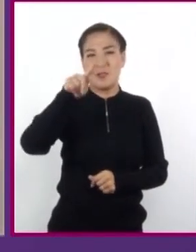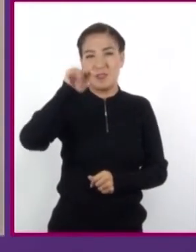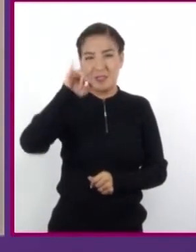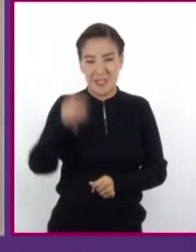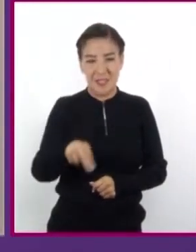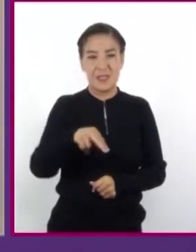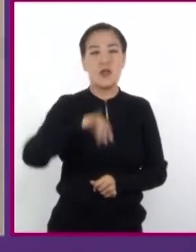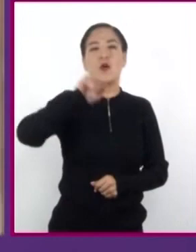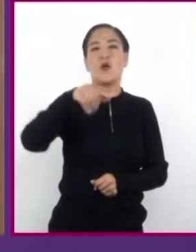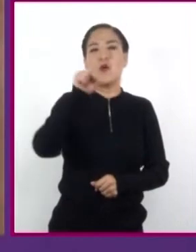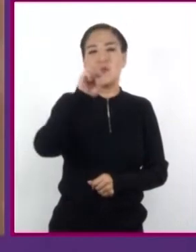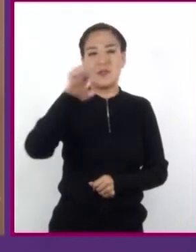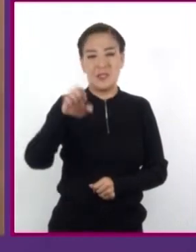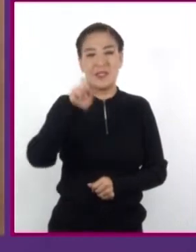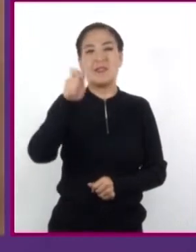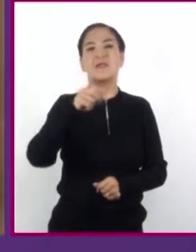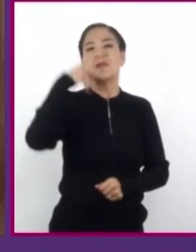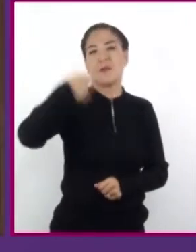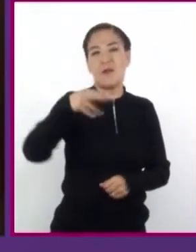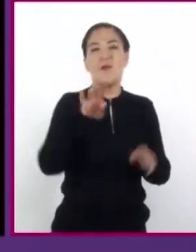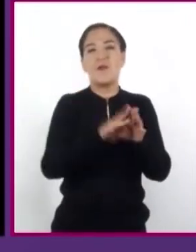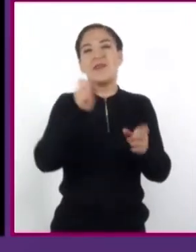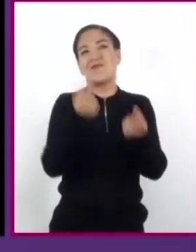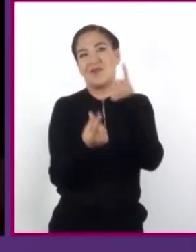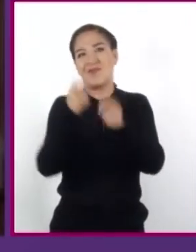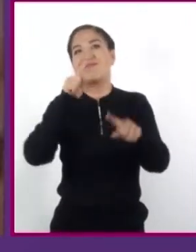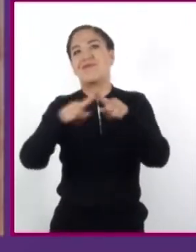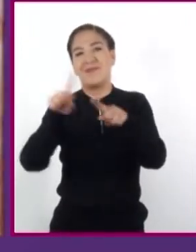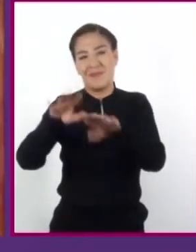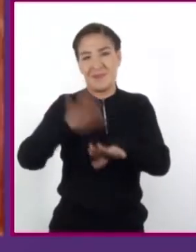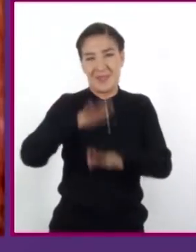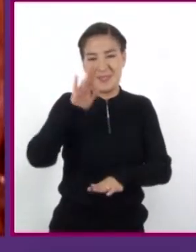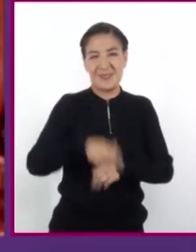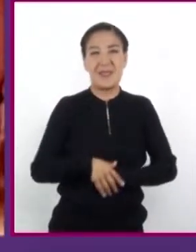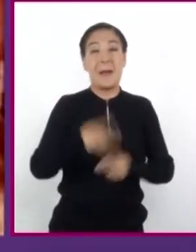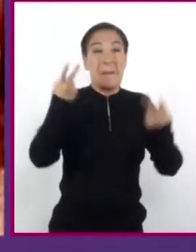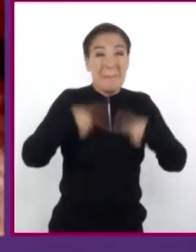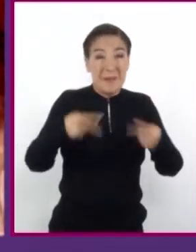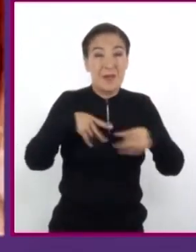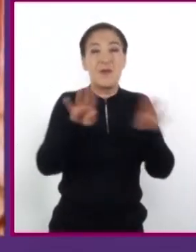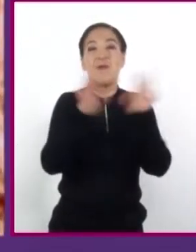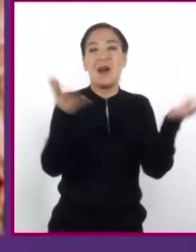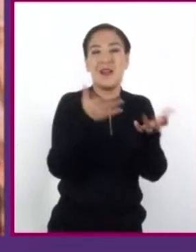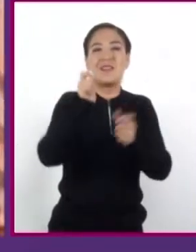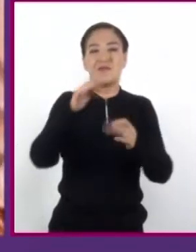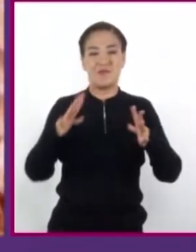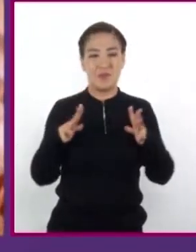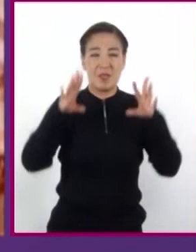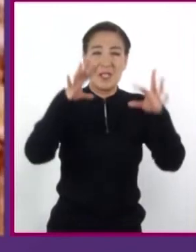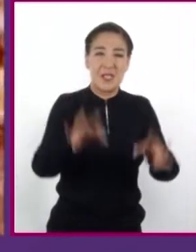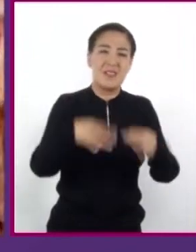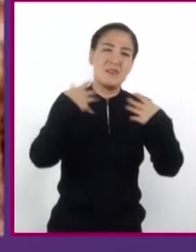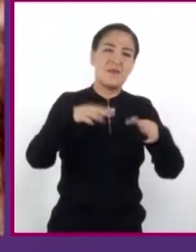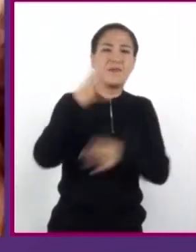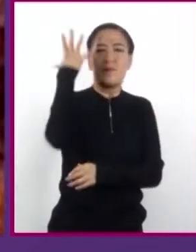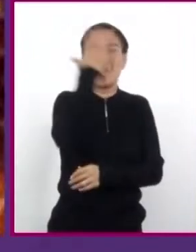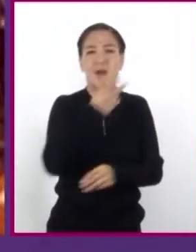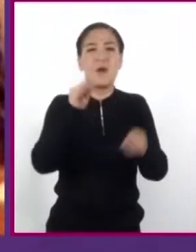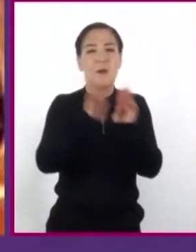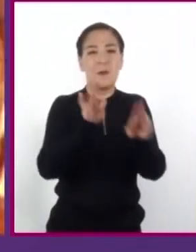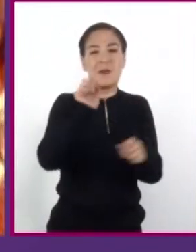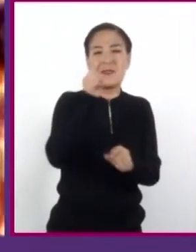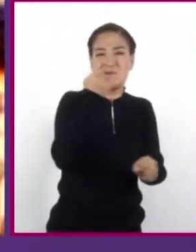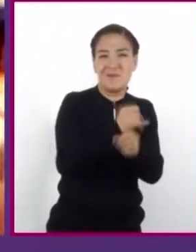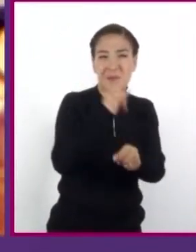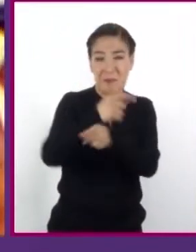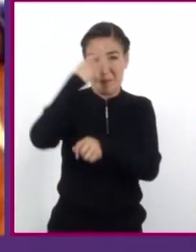de la Borda, para solo nombrar unos cuantos. Muchas personas realizaban fundaciones piadosas y capellanías de misas